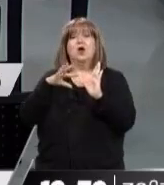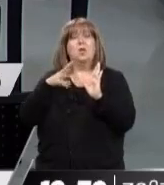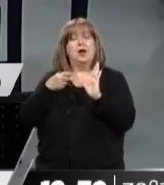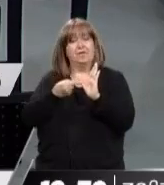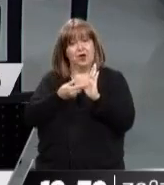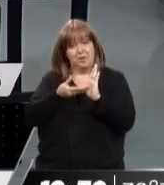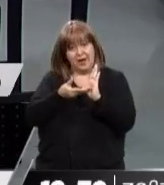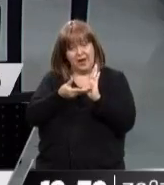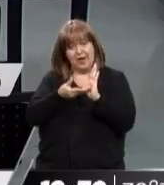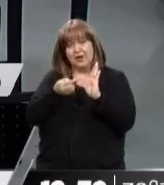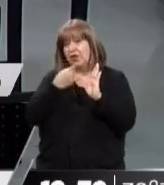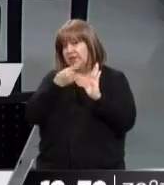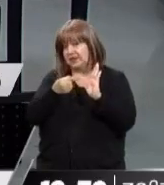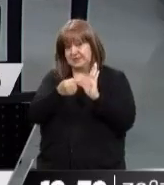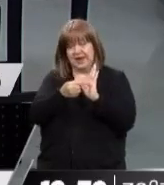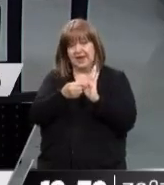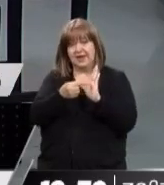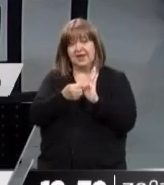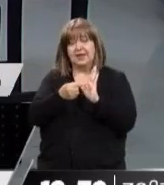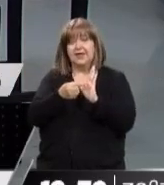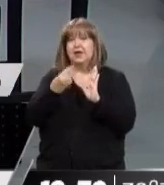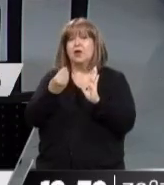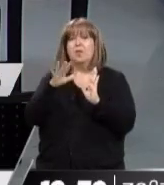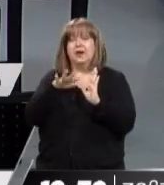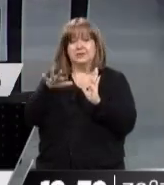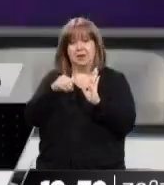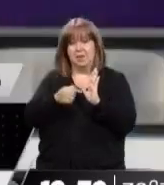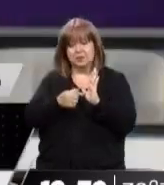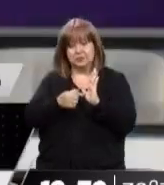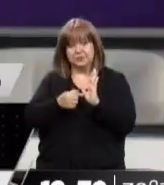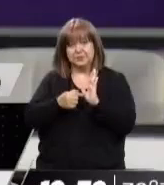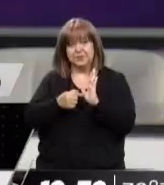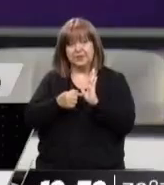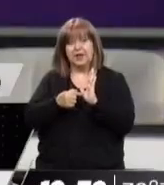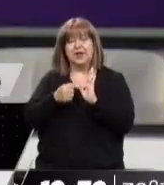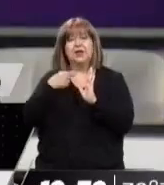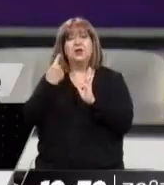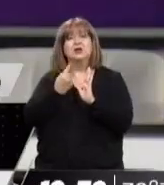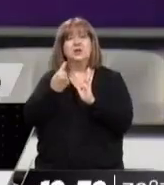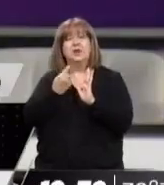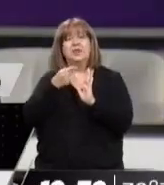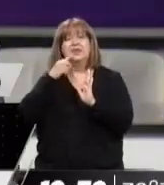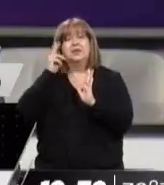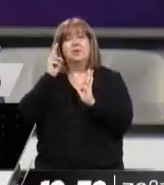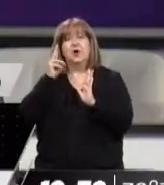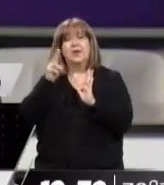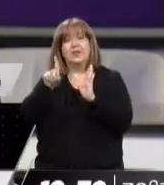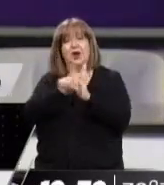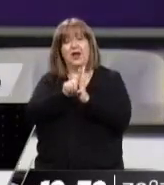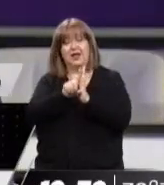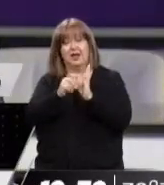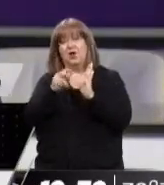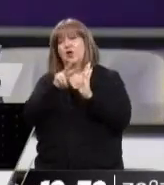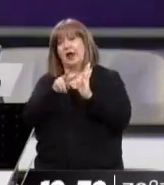manera la existencia de un estereotipo, no se puede hacer a través de una ley pura y exclusivamente, de